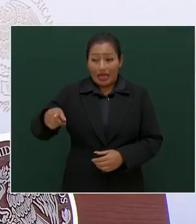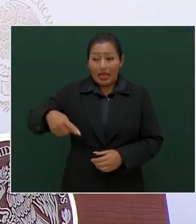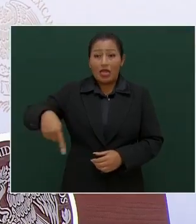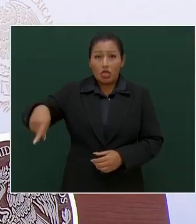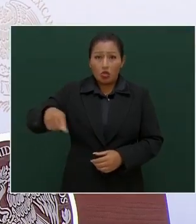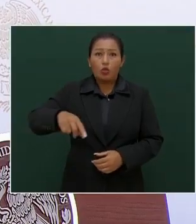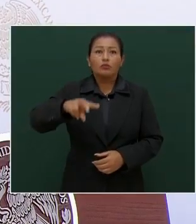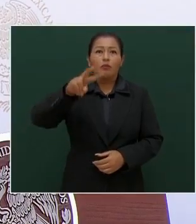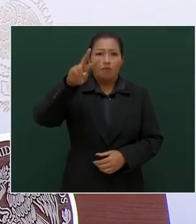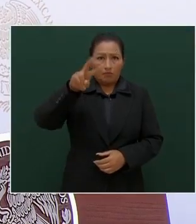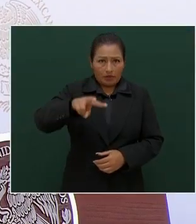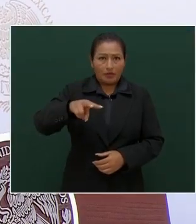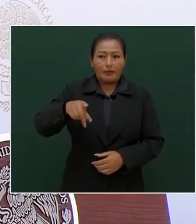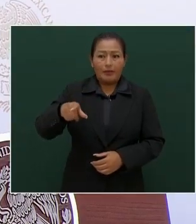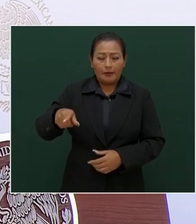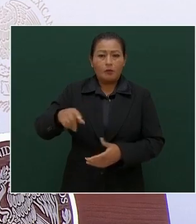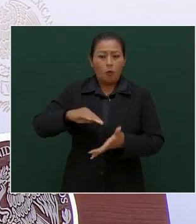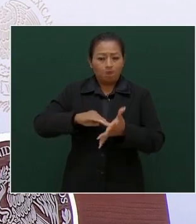involucrados